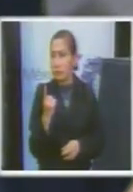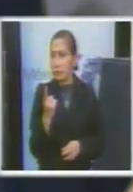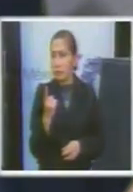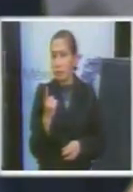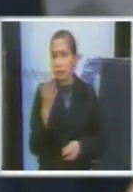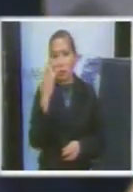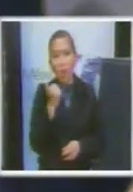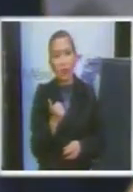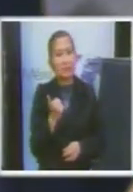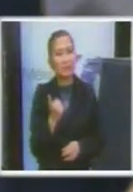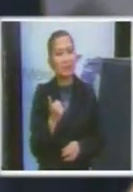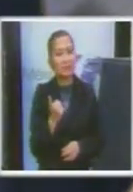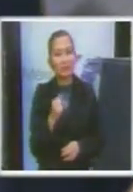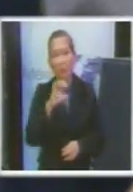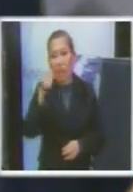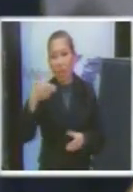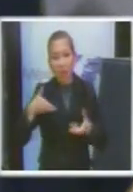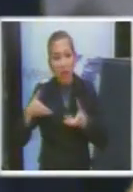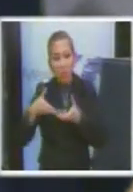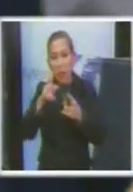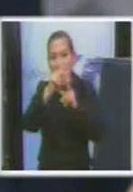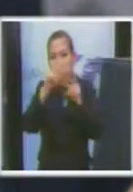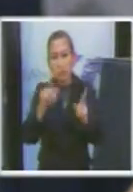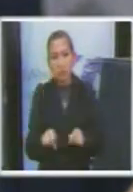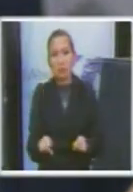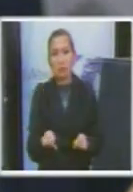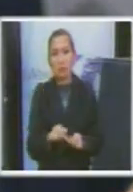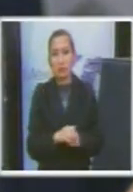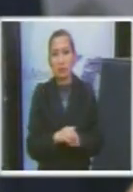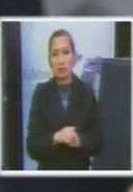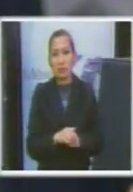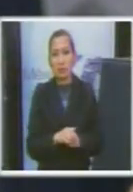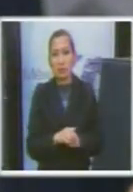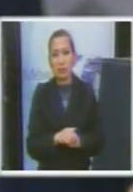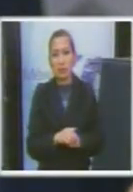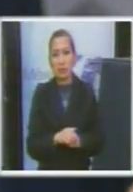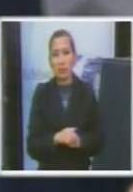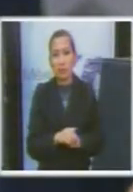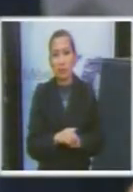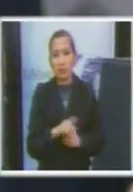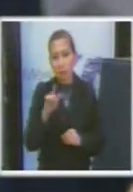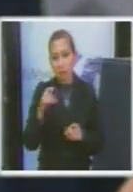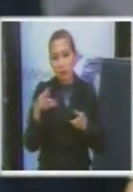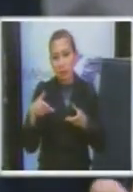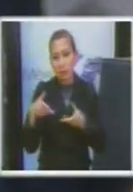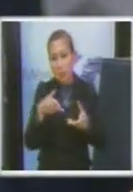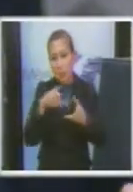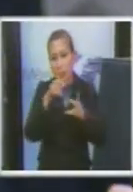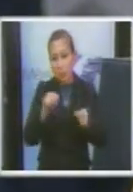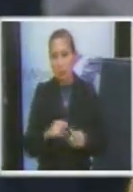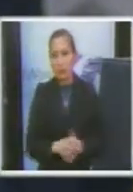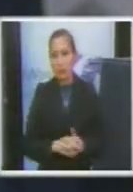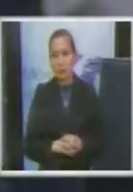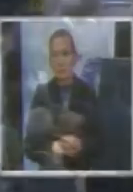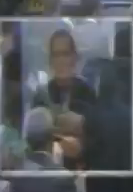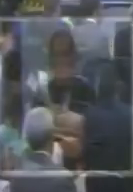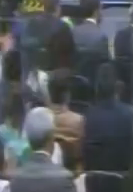hay caminos hacia paz. Paz es el camino. Muchas